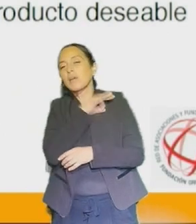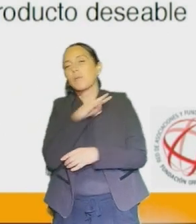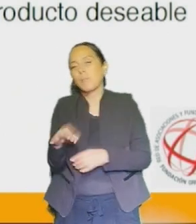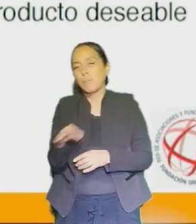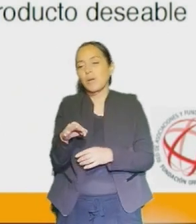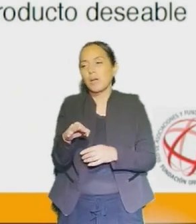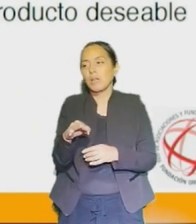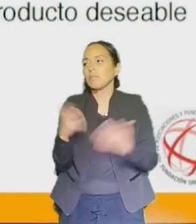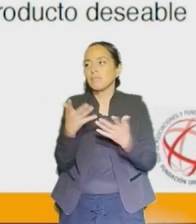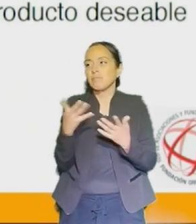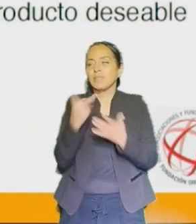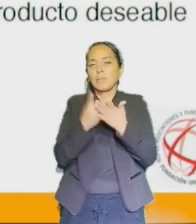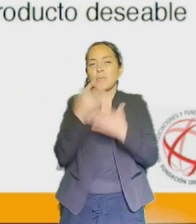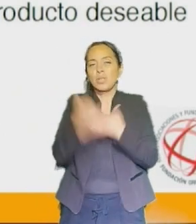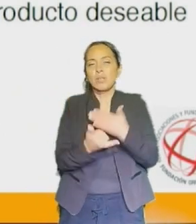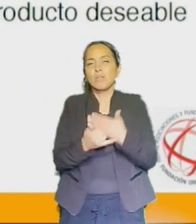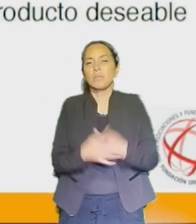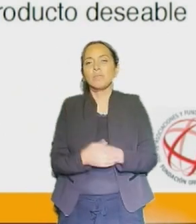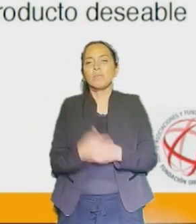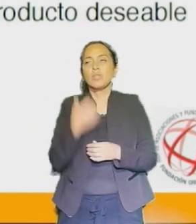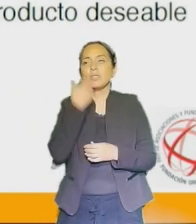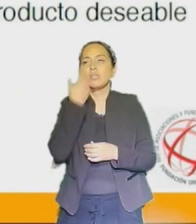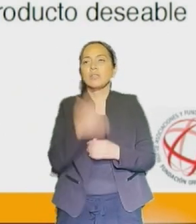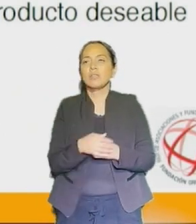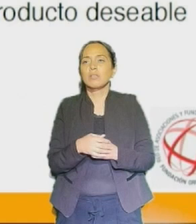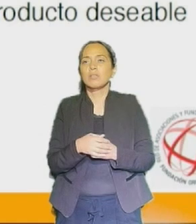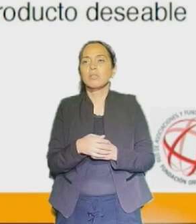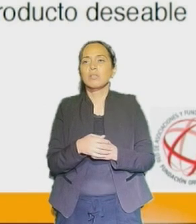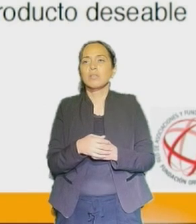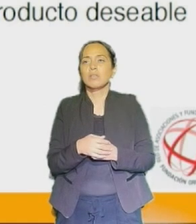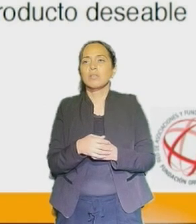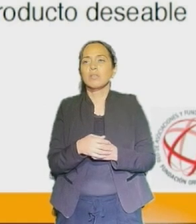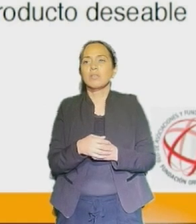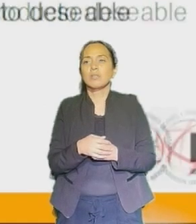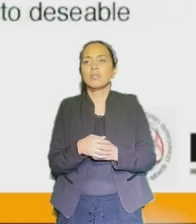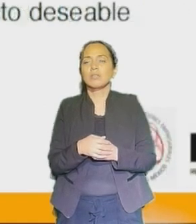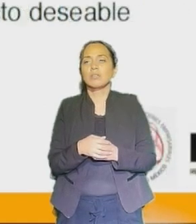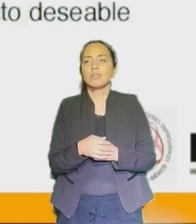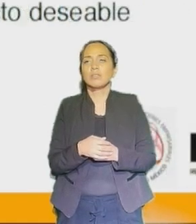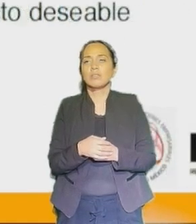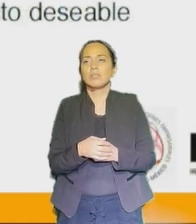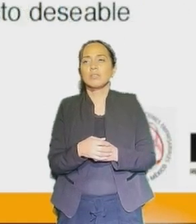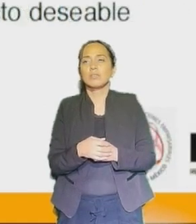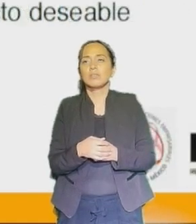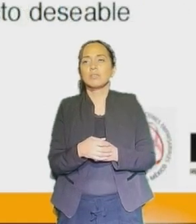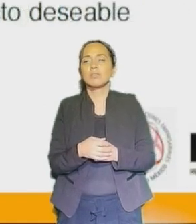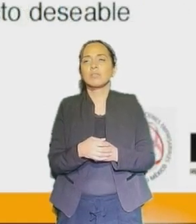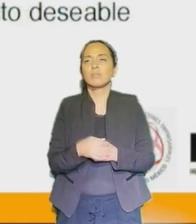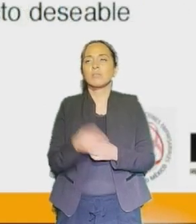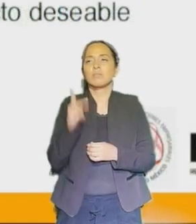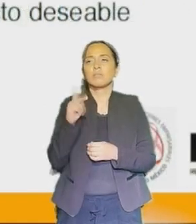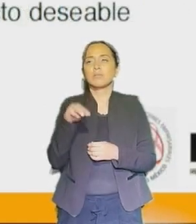en marcha el proyecto. Y lo deseable pues a lo mejor sería un foquito, ¿no? En otro caso podría ser el ejemplo